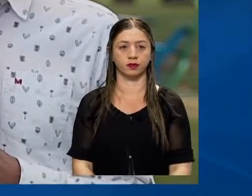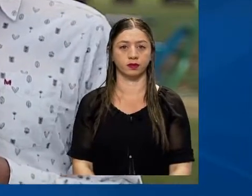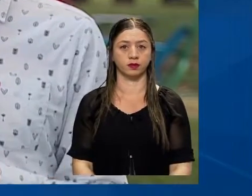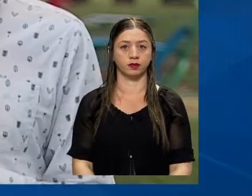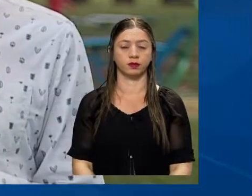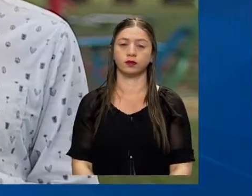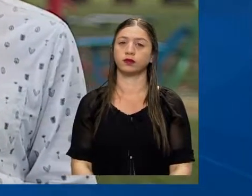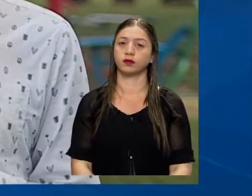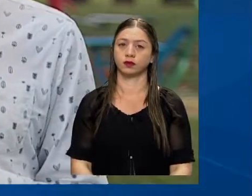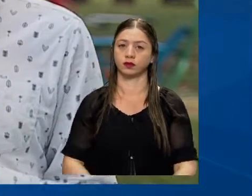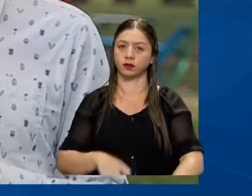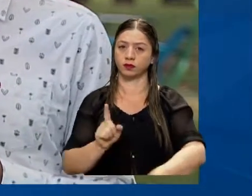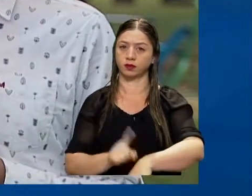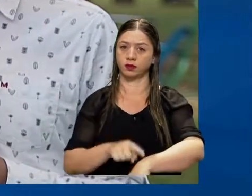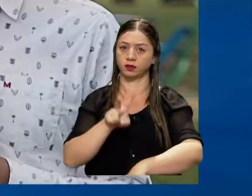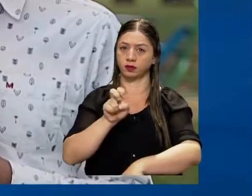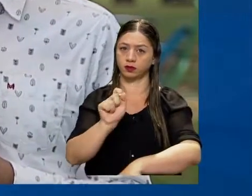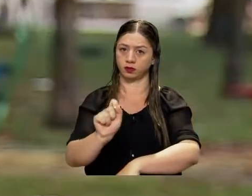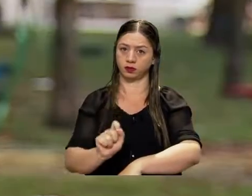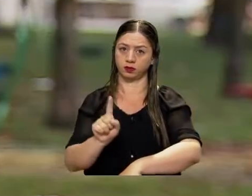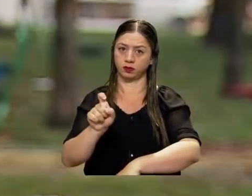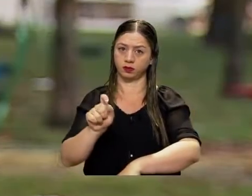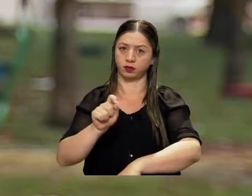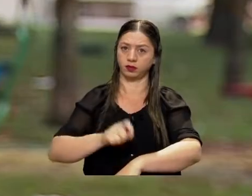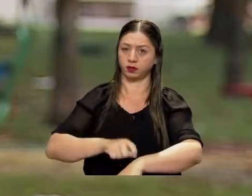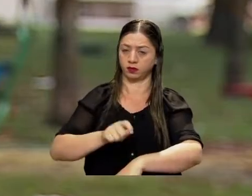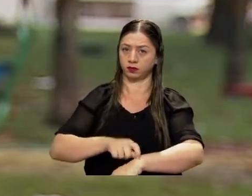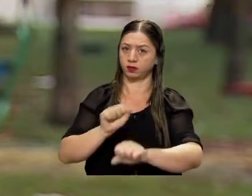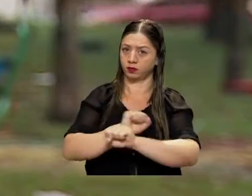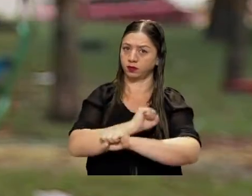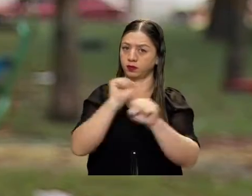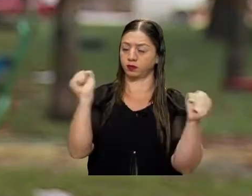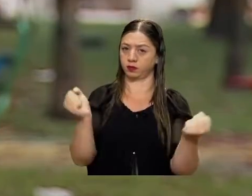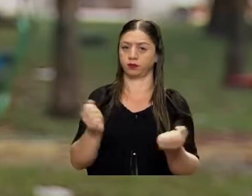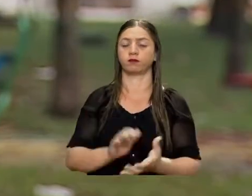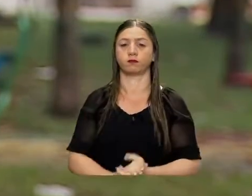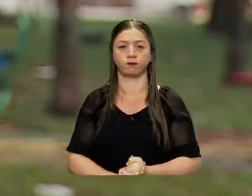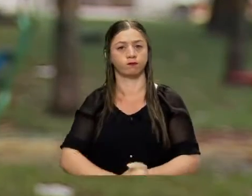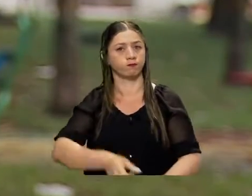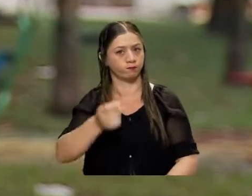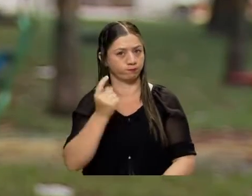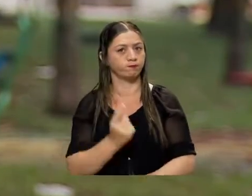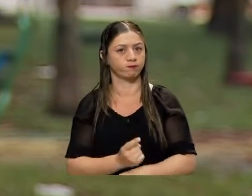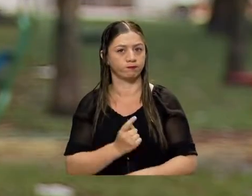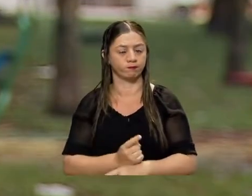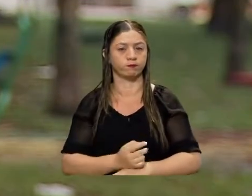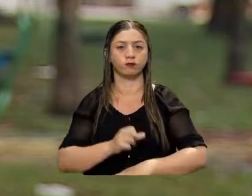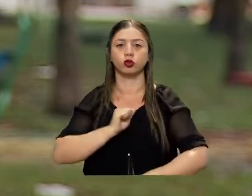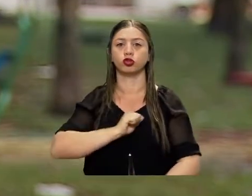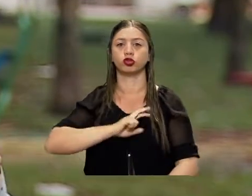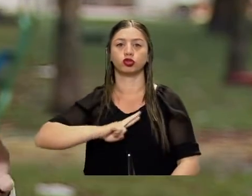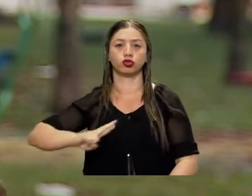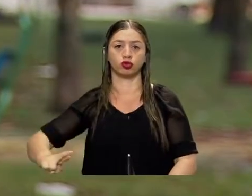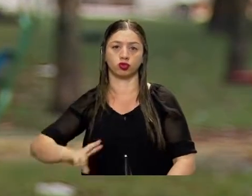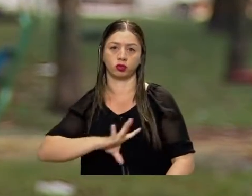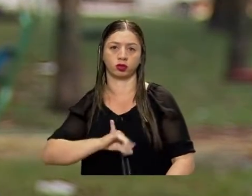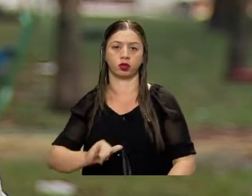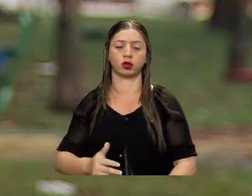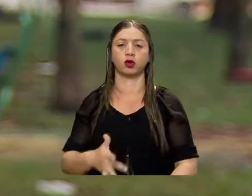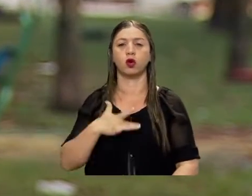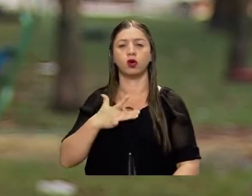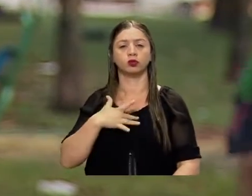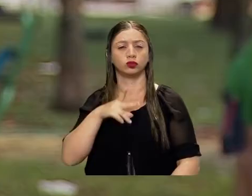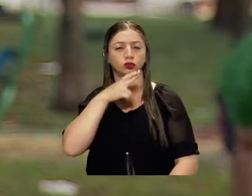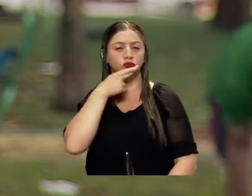a las 76 minutos de la mañana le recibo de efectivamente del sur de cali mire hoy con un clima un